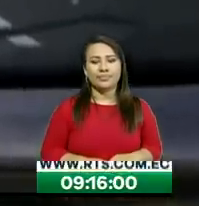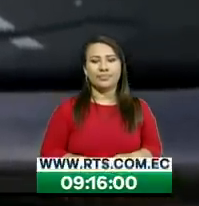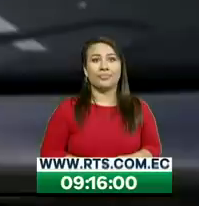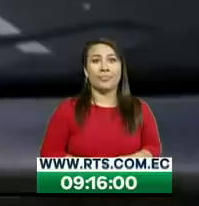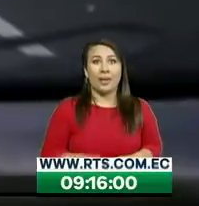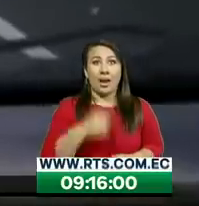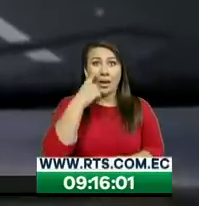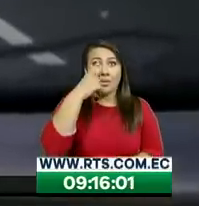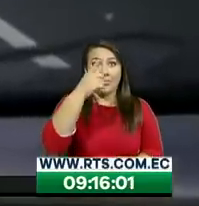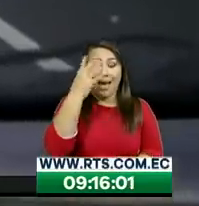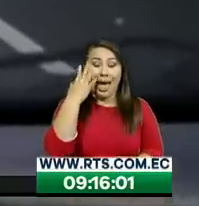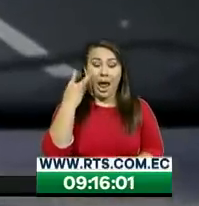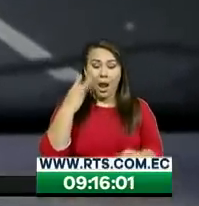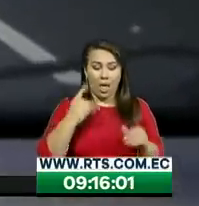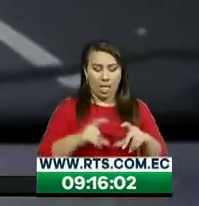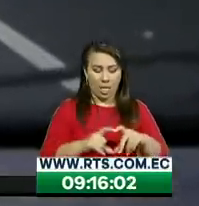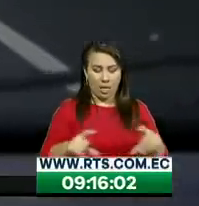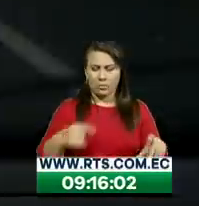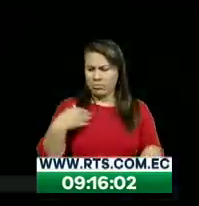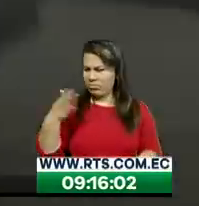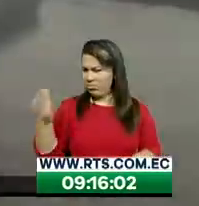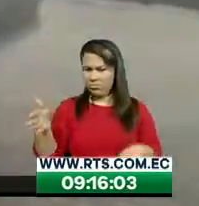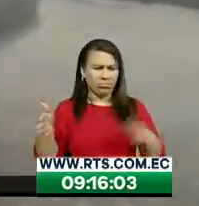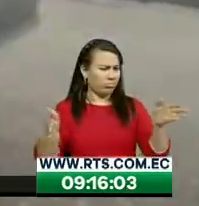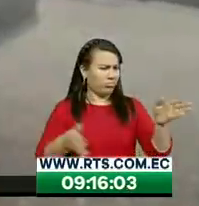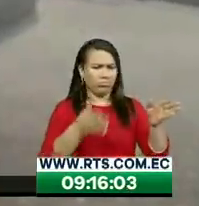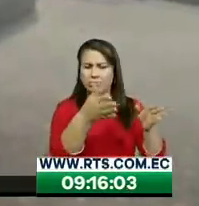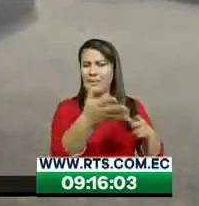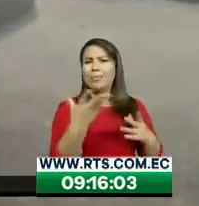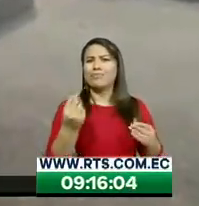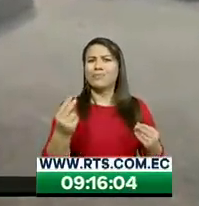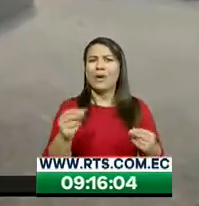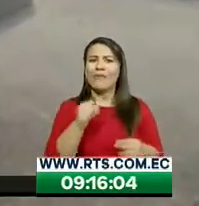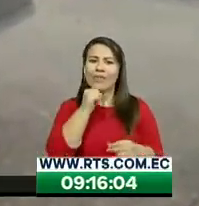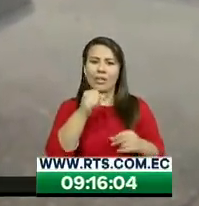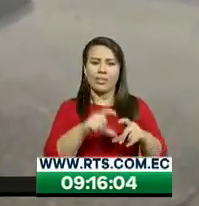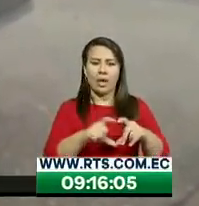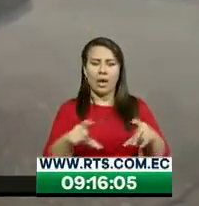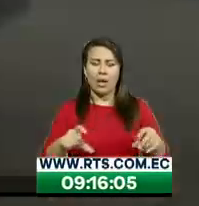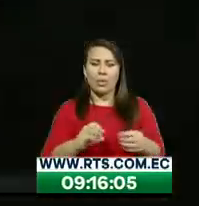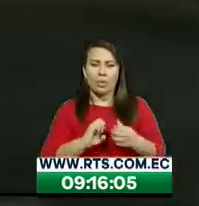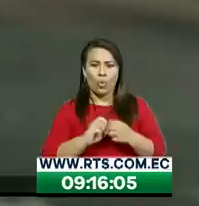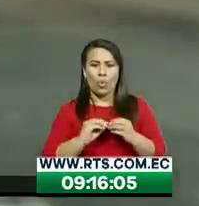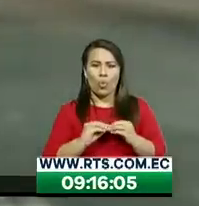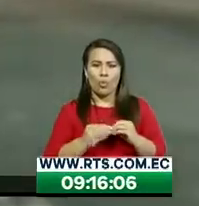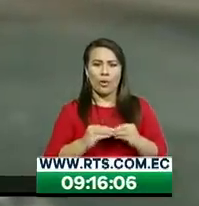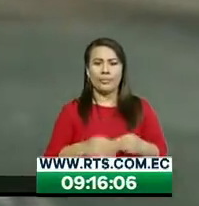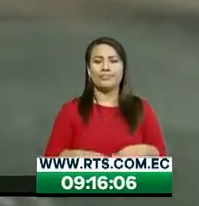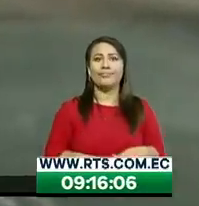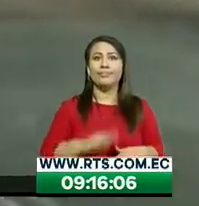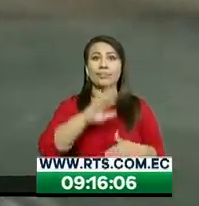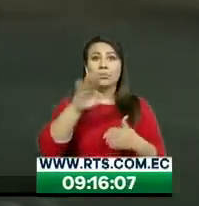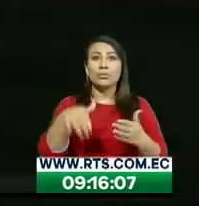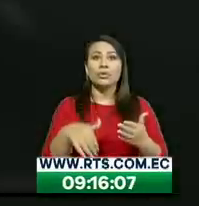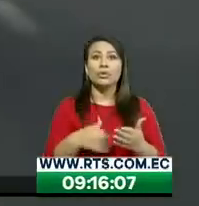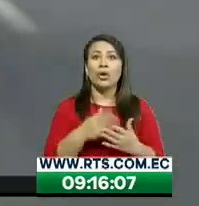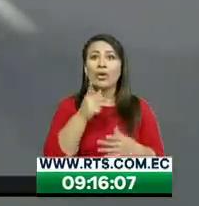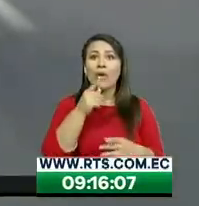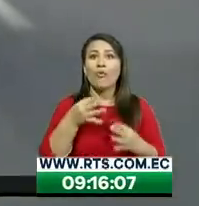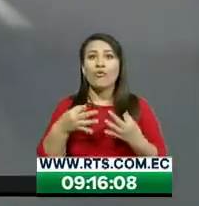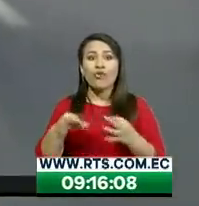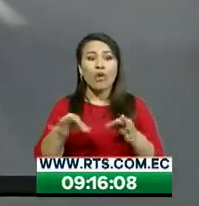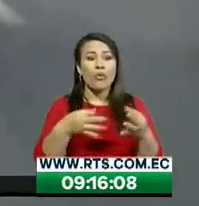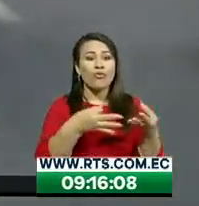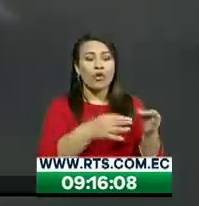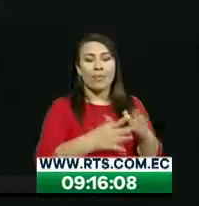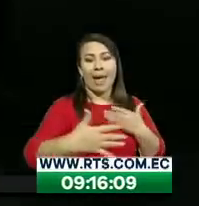ustedes hacen todos los días, a cada instante, en qué se ha logrado avanzar con este proceso de recuperar el estero salado. Buen día. Bueno, el levantamiento de